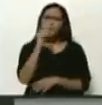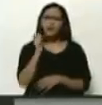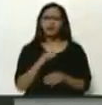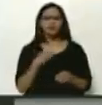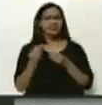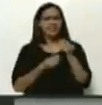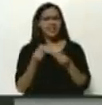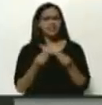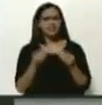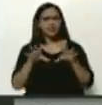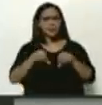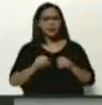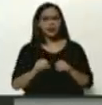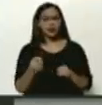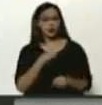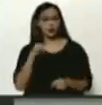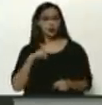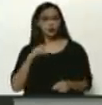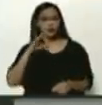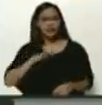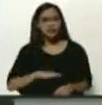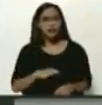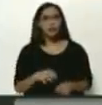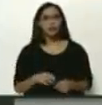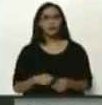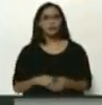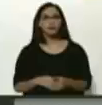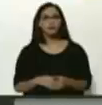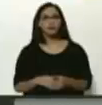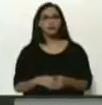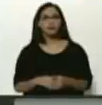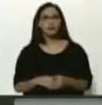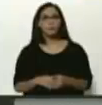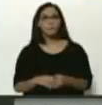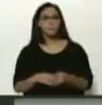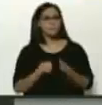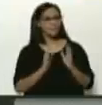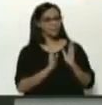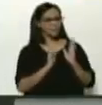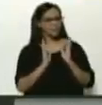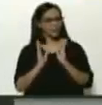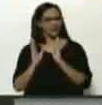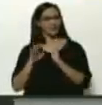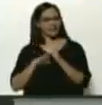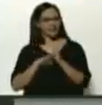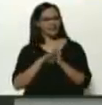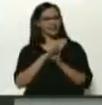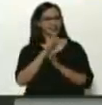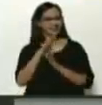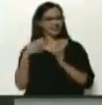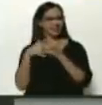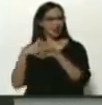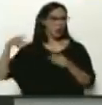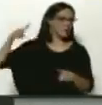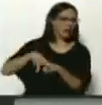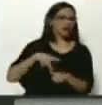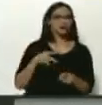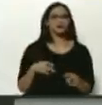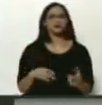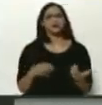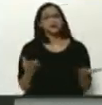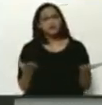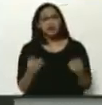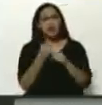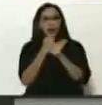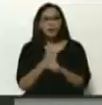imperialismo? Estamos nosotros en orden por aquí y ¡pum! Nos tiran. Esperemos ahorita en estos días,